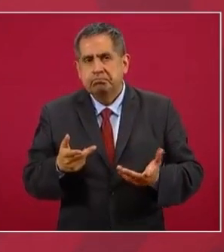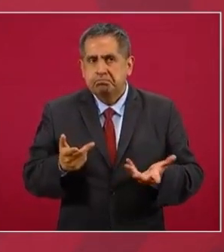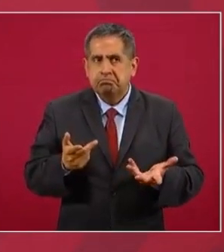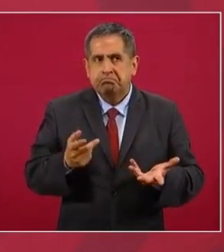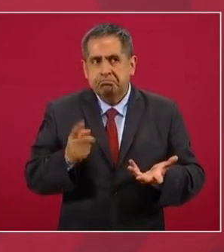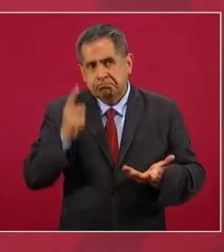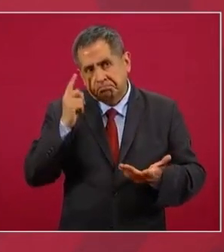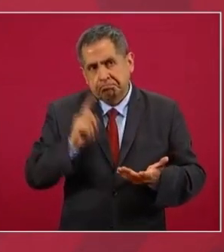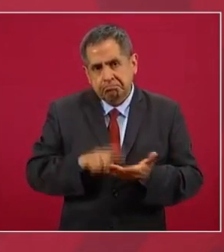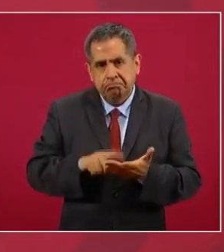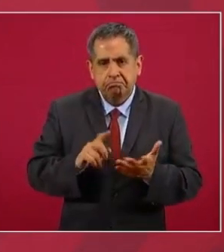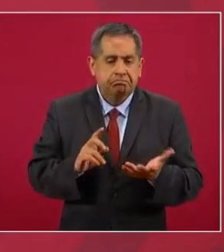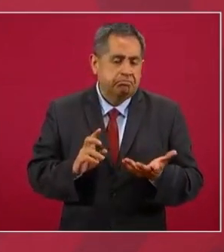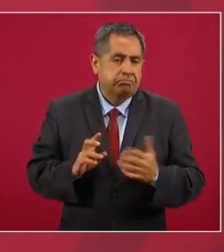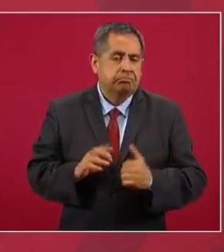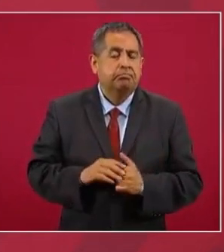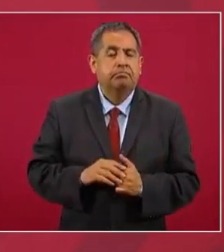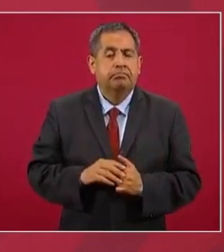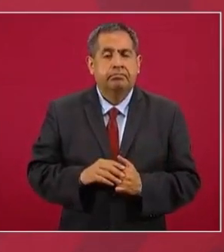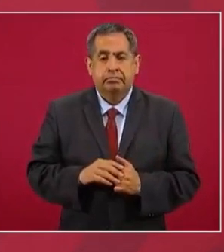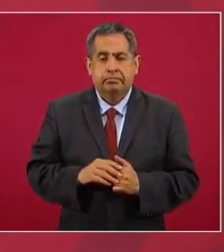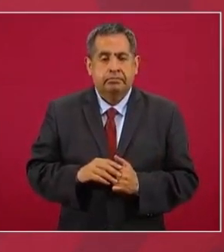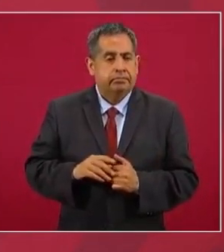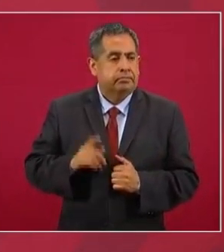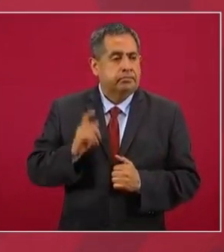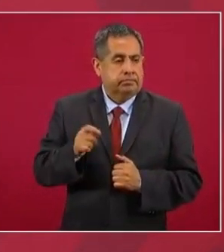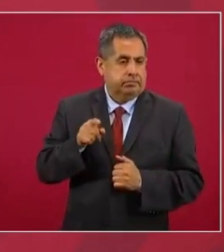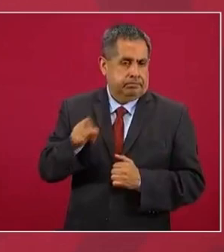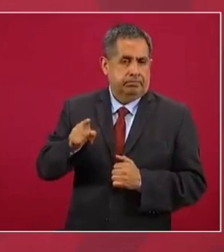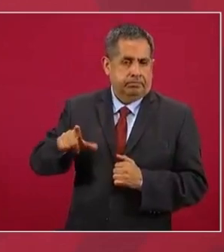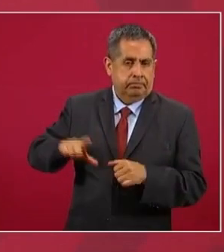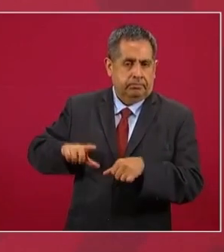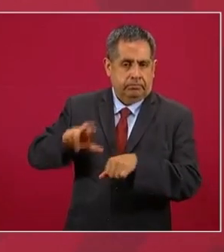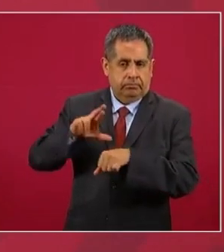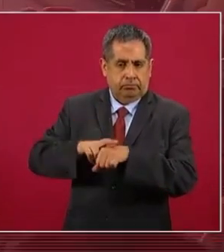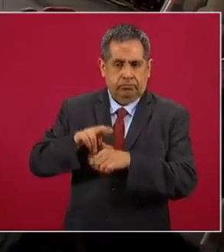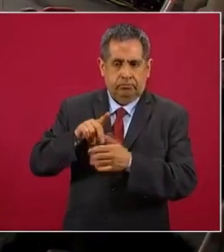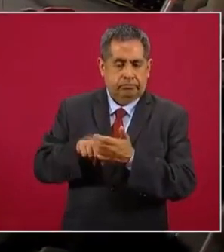es que el gobernador,